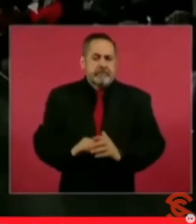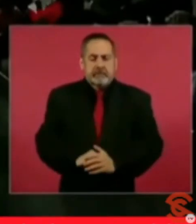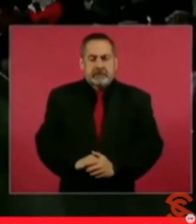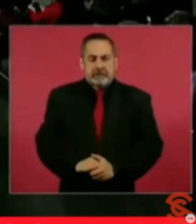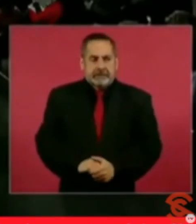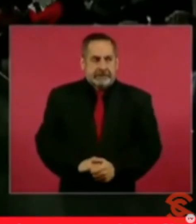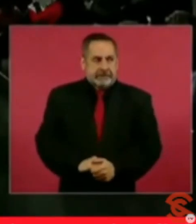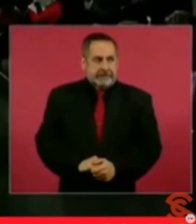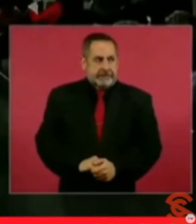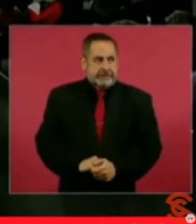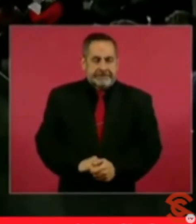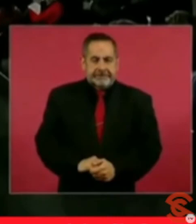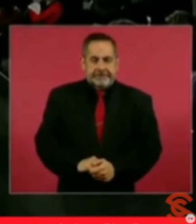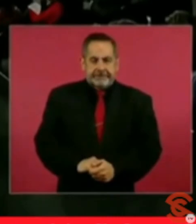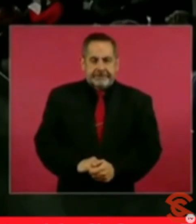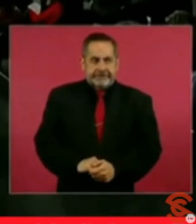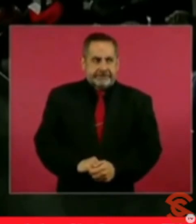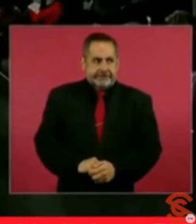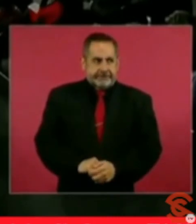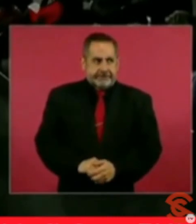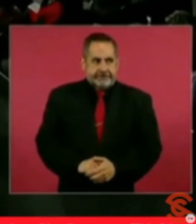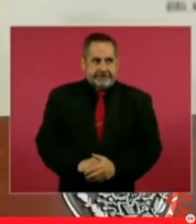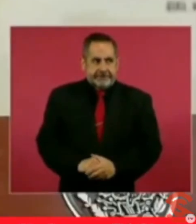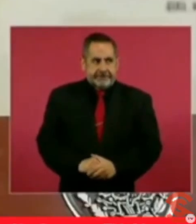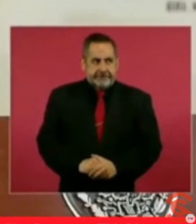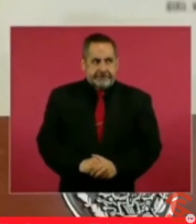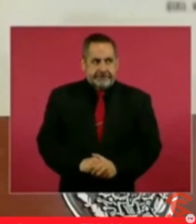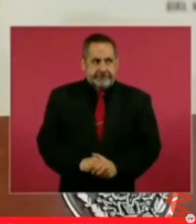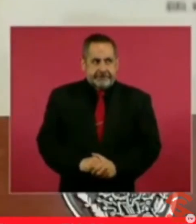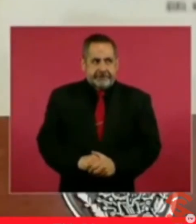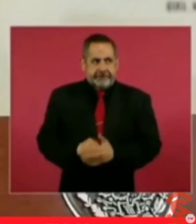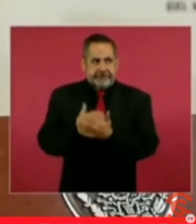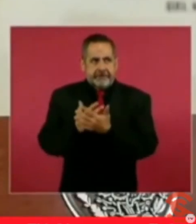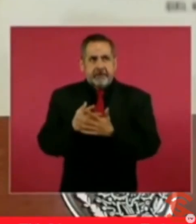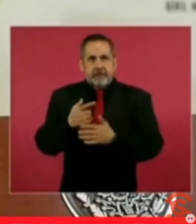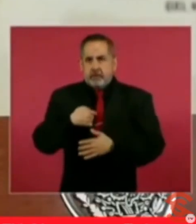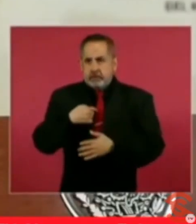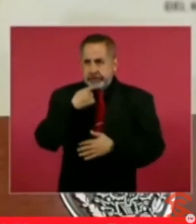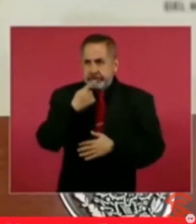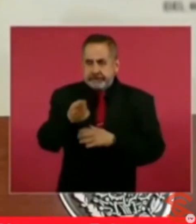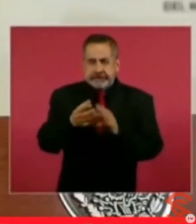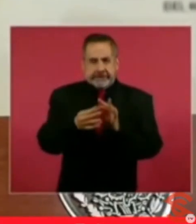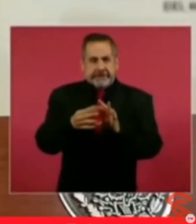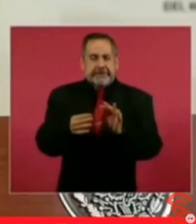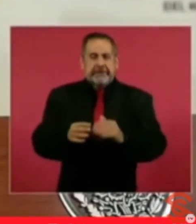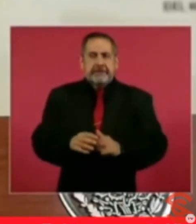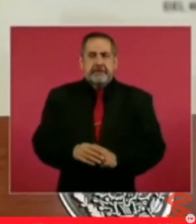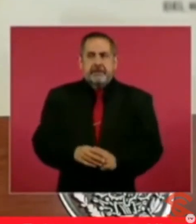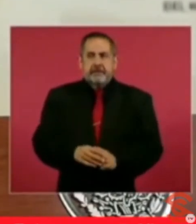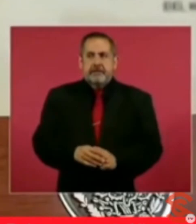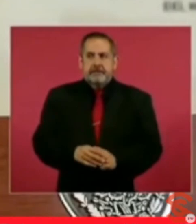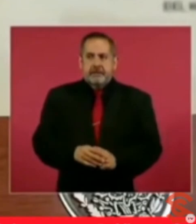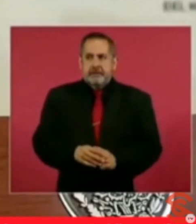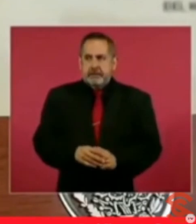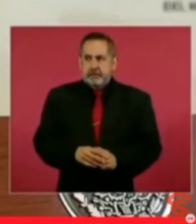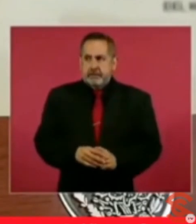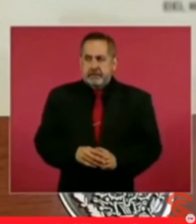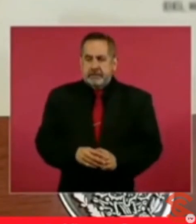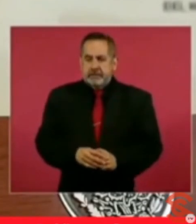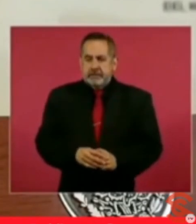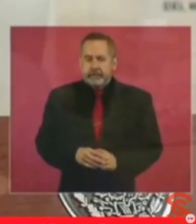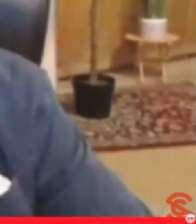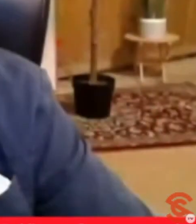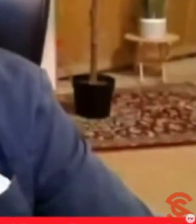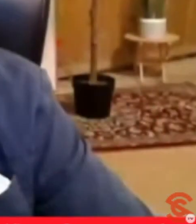Pues a ver cuánto se tarda la Casa Blanca en emitir una respuesta, una